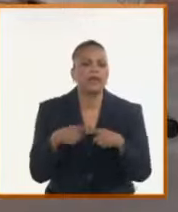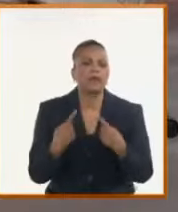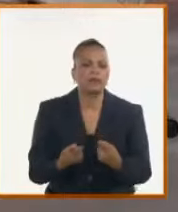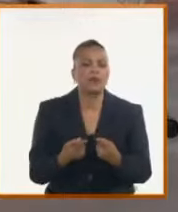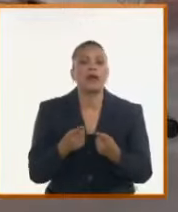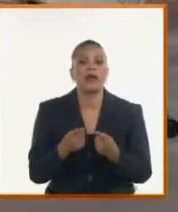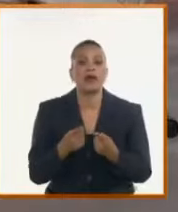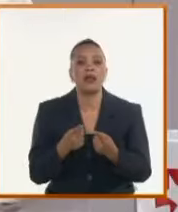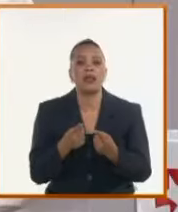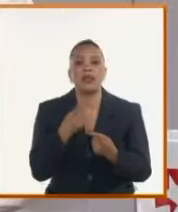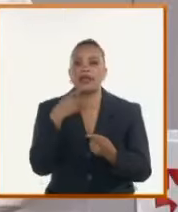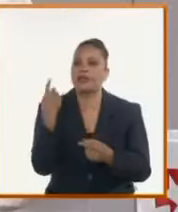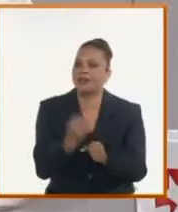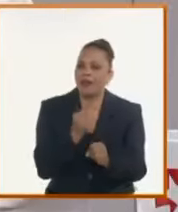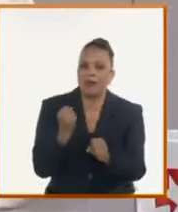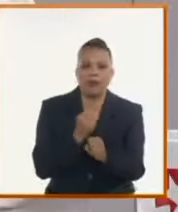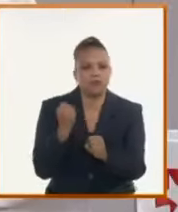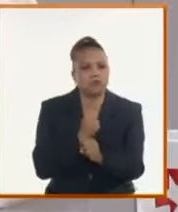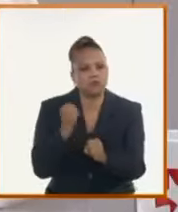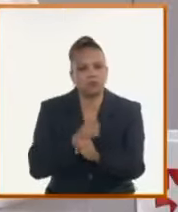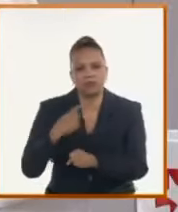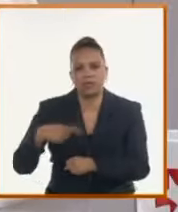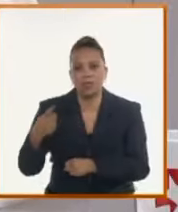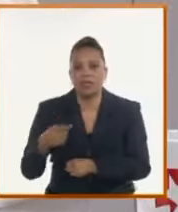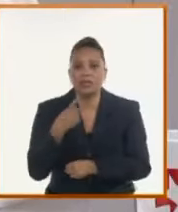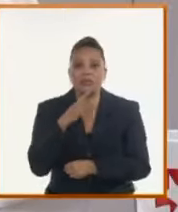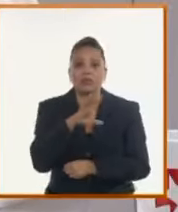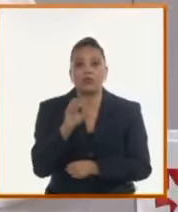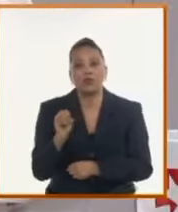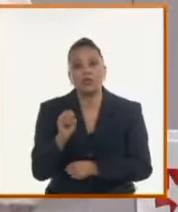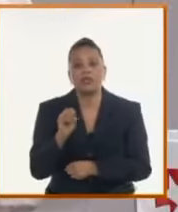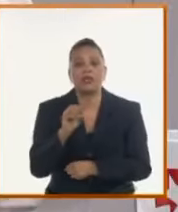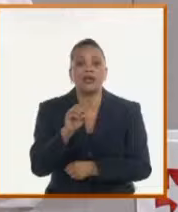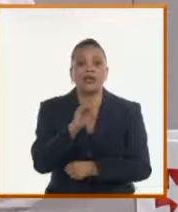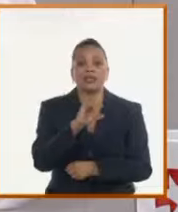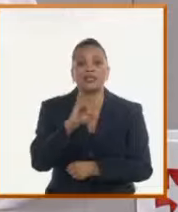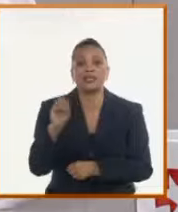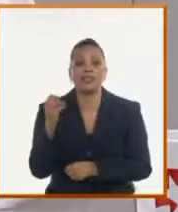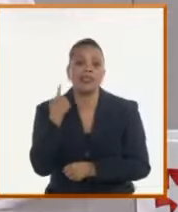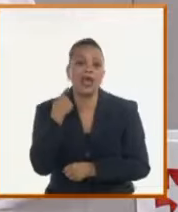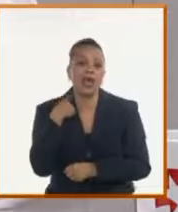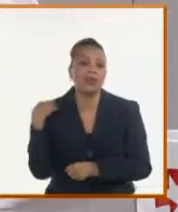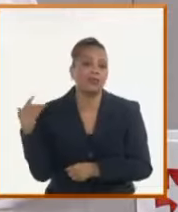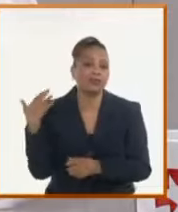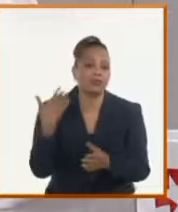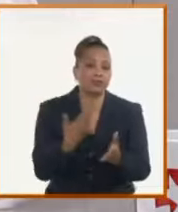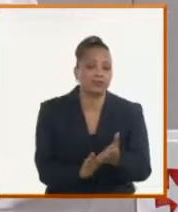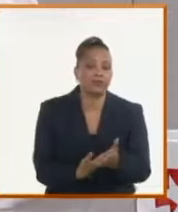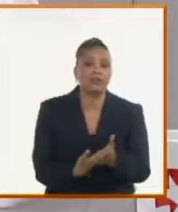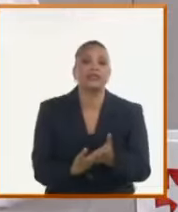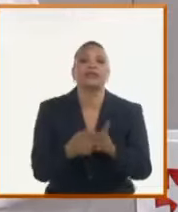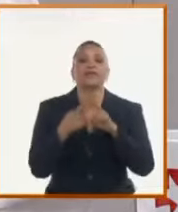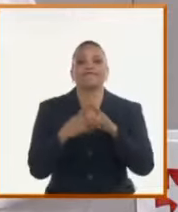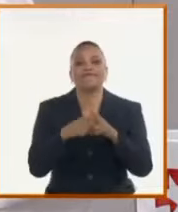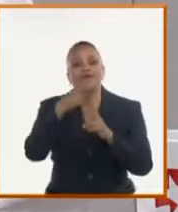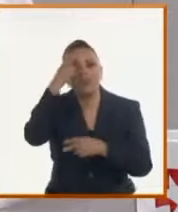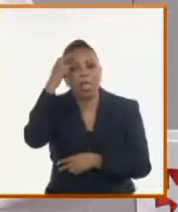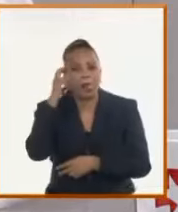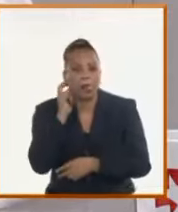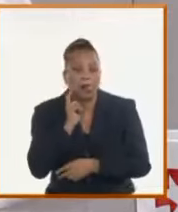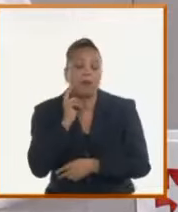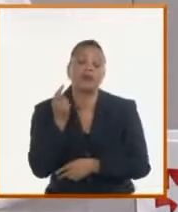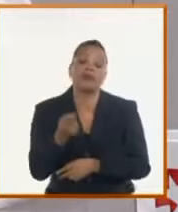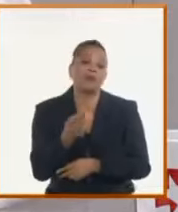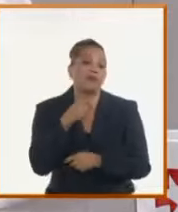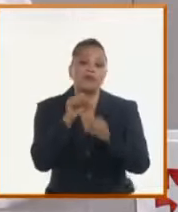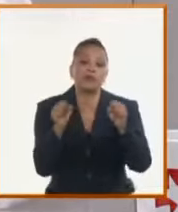eh continua Estos son equipos de más de 50 60 años de explotación que no han tenido recambio no han tenido la posibilidad de